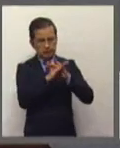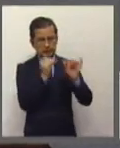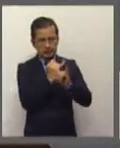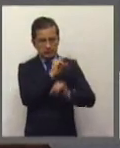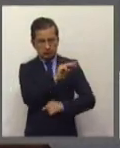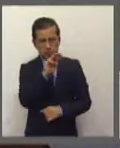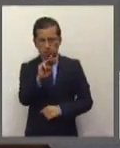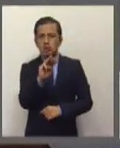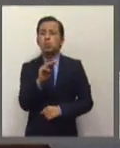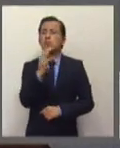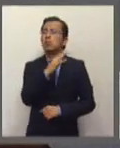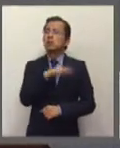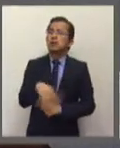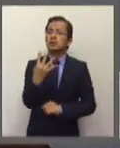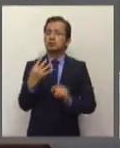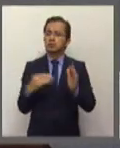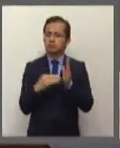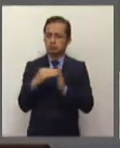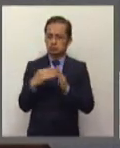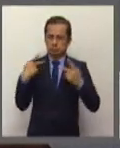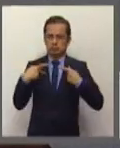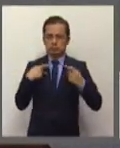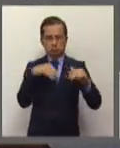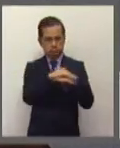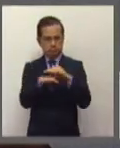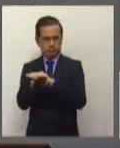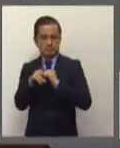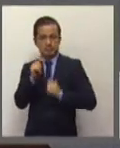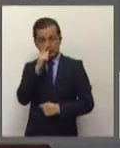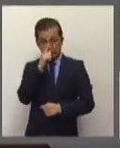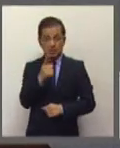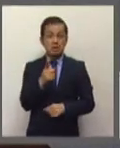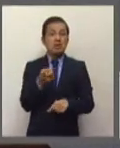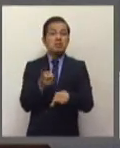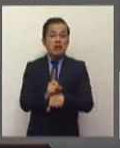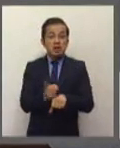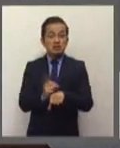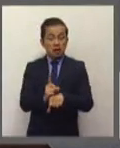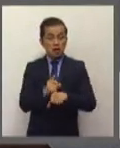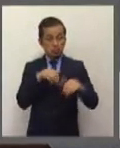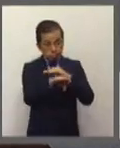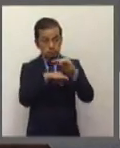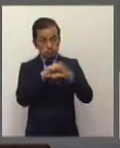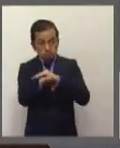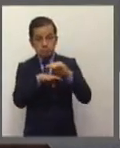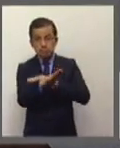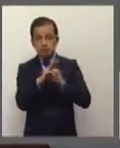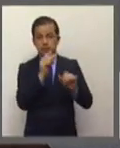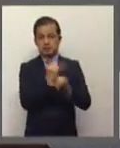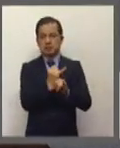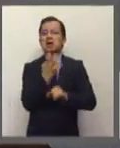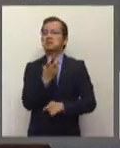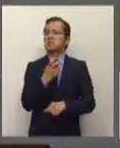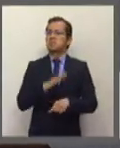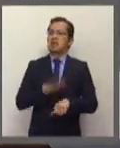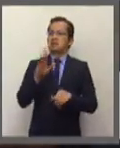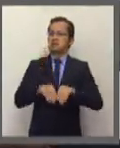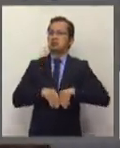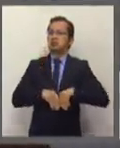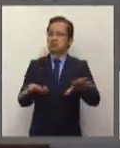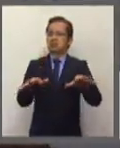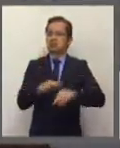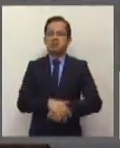Diario Oficial. Es decir, es en el universo de consultas diarias a este órgano las correspondientes a la edición